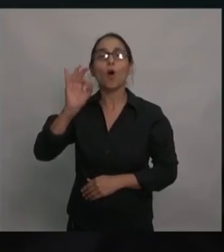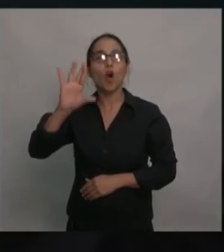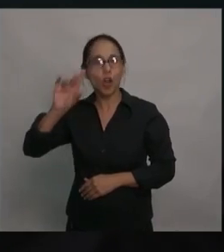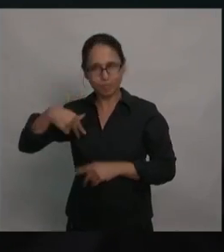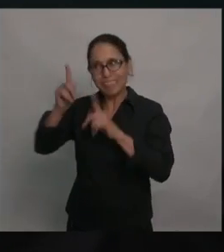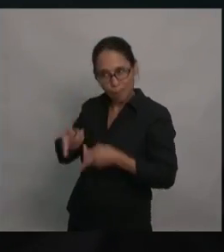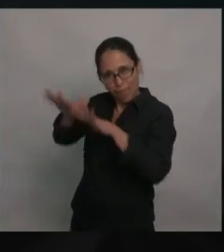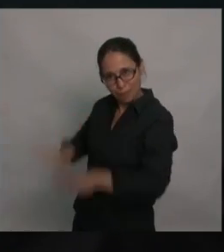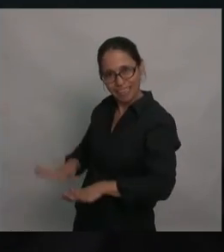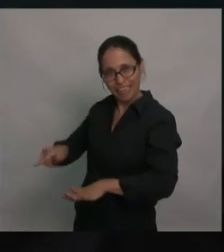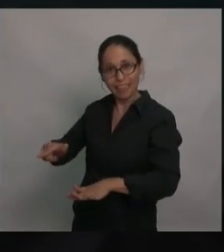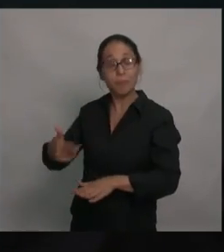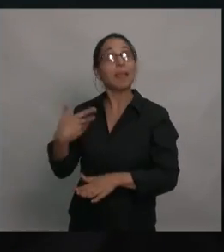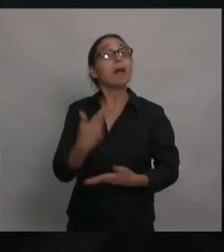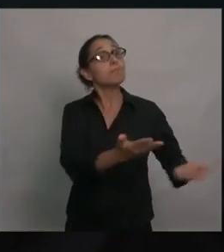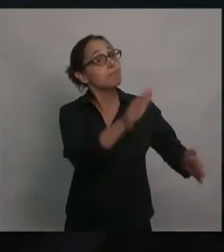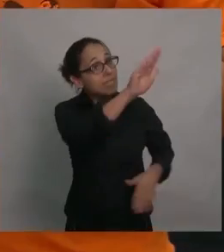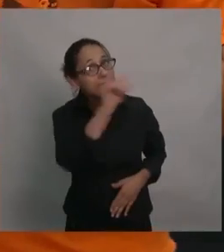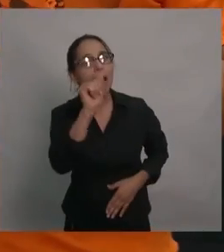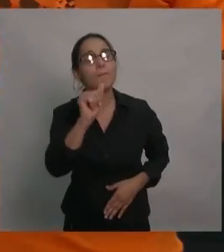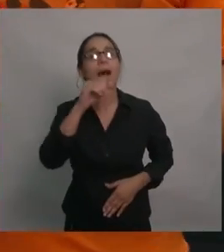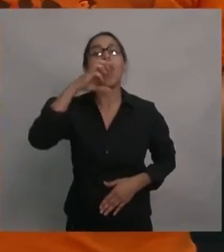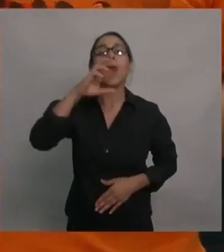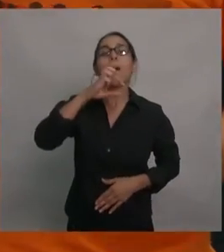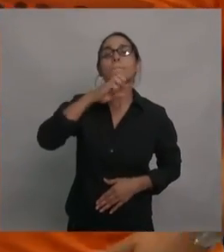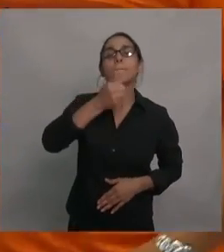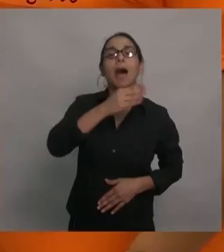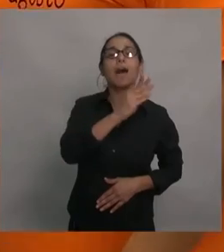lo convocamos a Pablo Gentili.